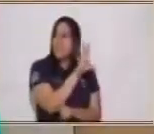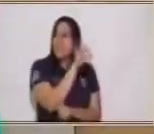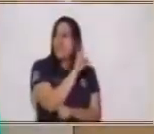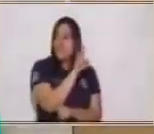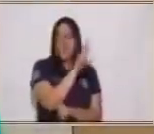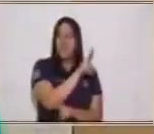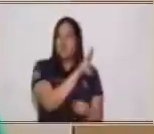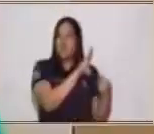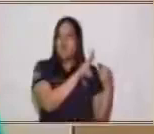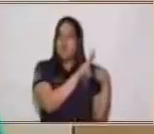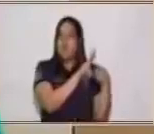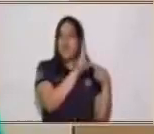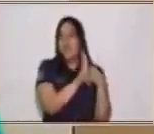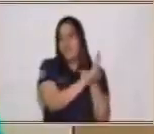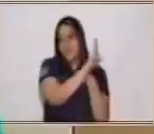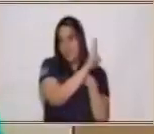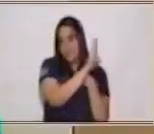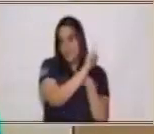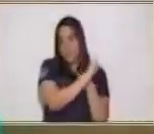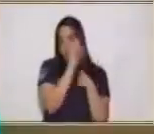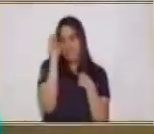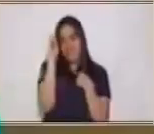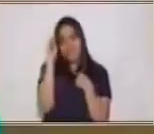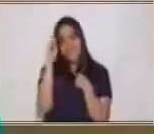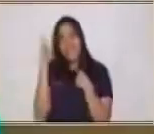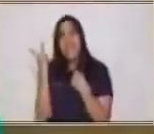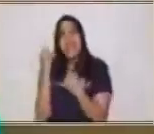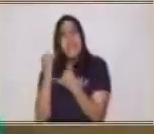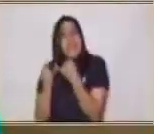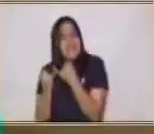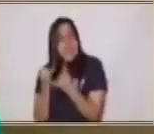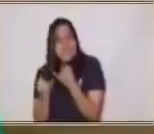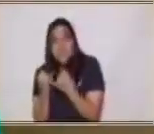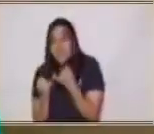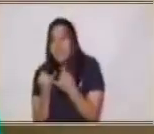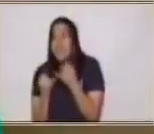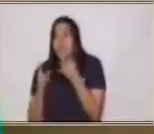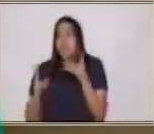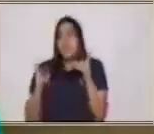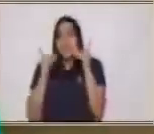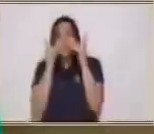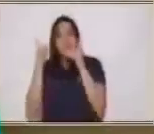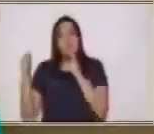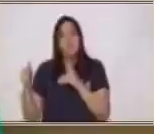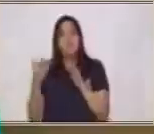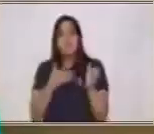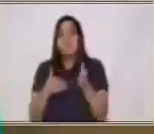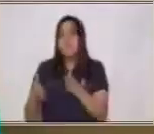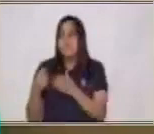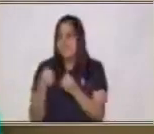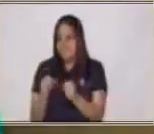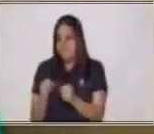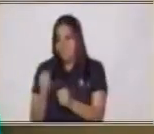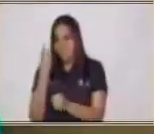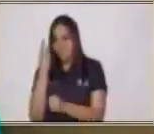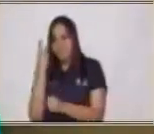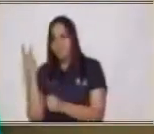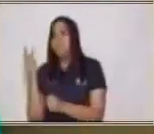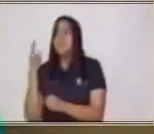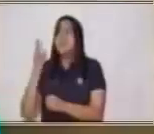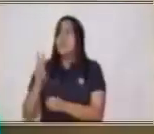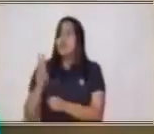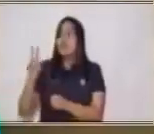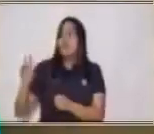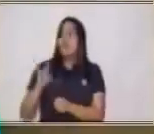5v al cuadrado. Y finalizamos desarrollando las operaciones que tenemos ahí.